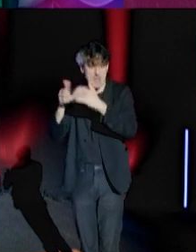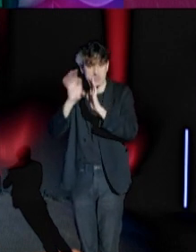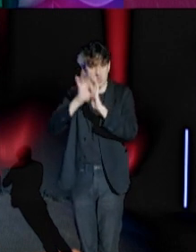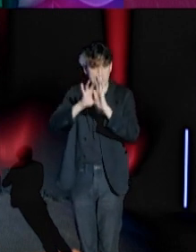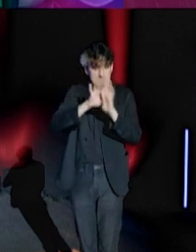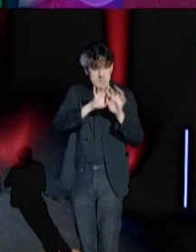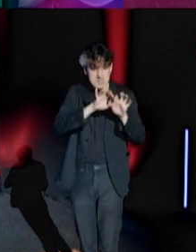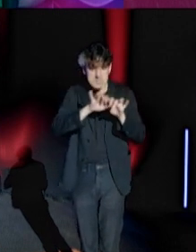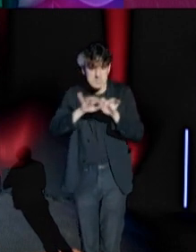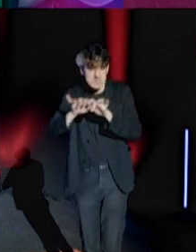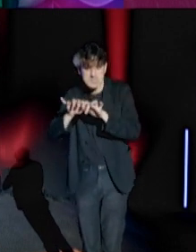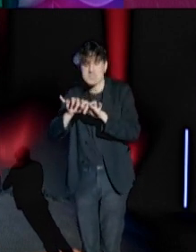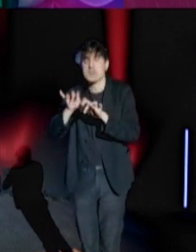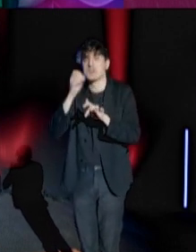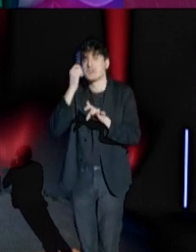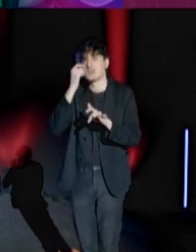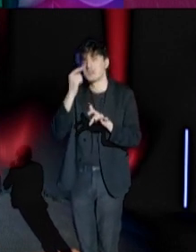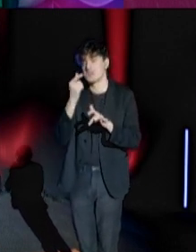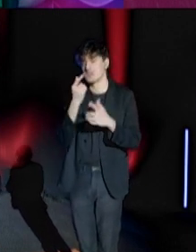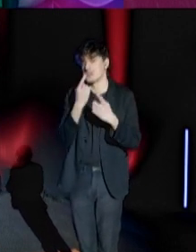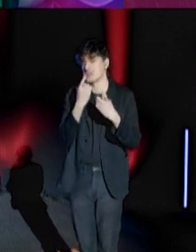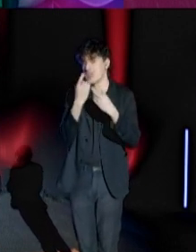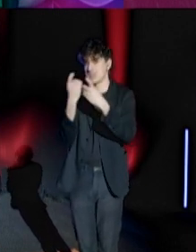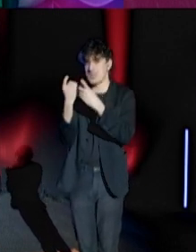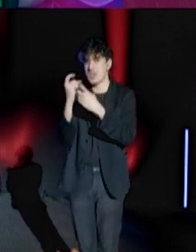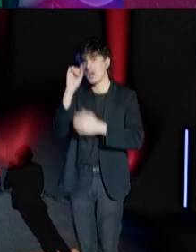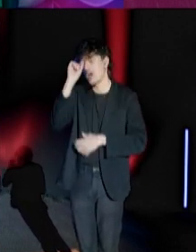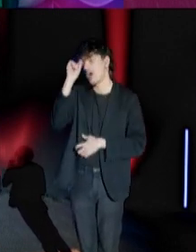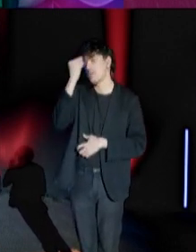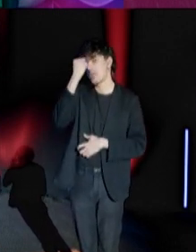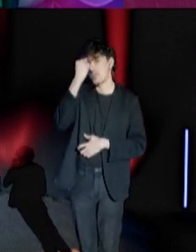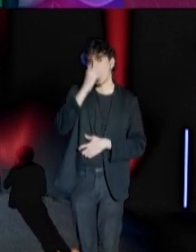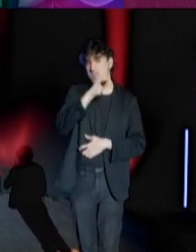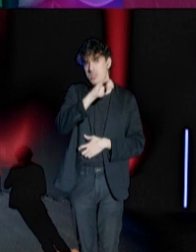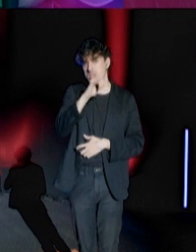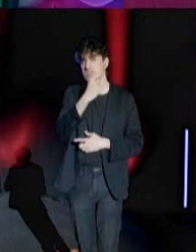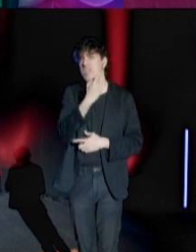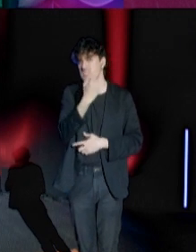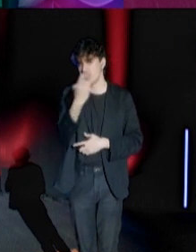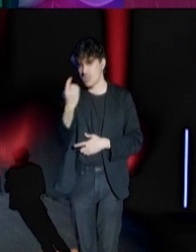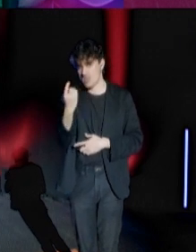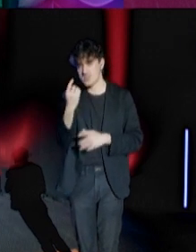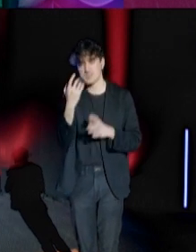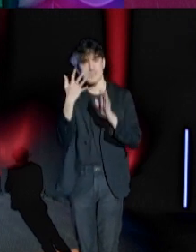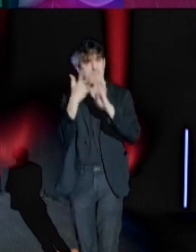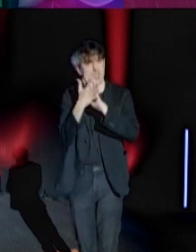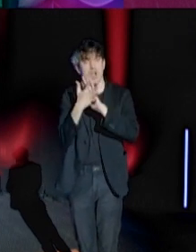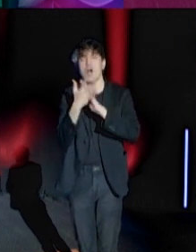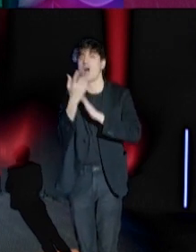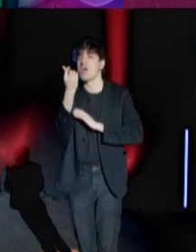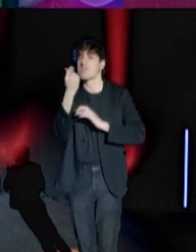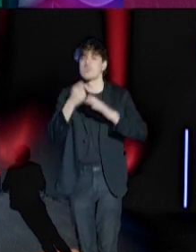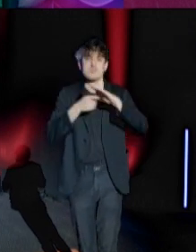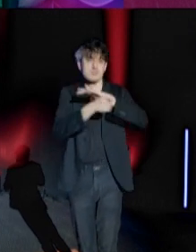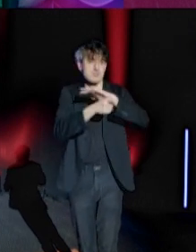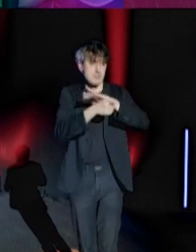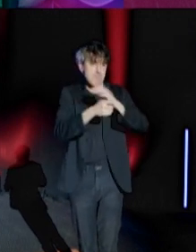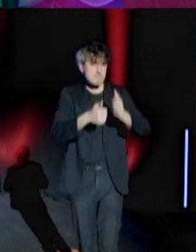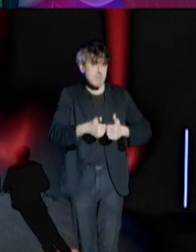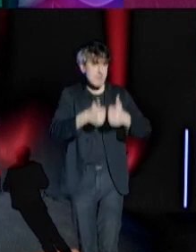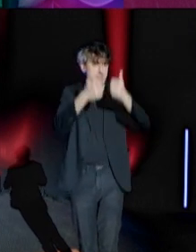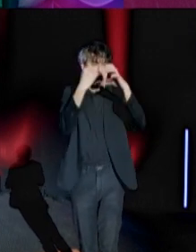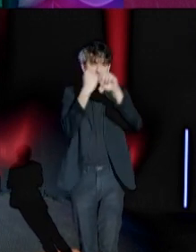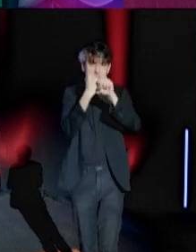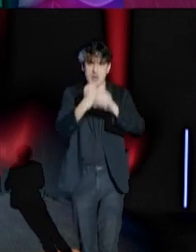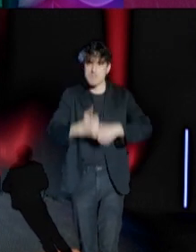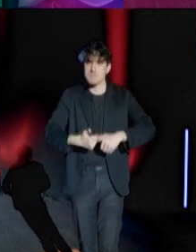hay una enorme necesidad de skilling que es la tabla de la derecha del todo tenemos que invertir más tenemos que trabajar más porque alrededor